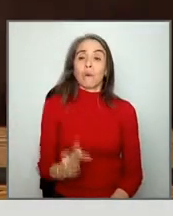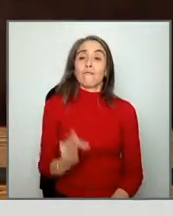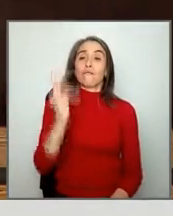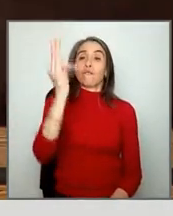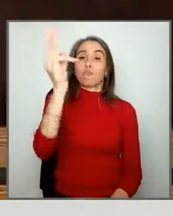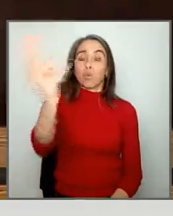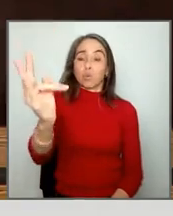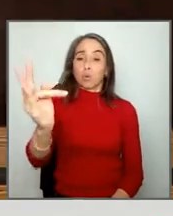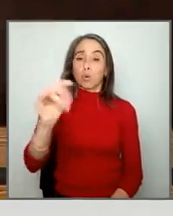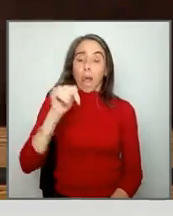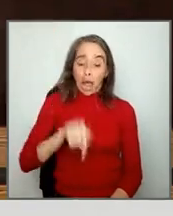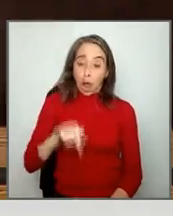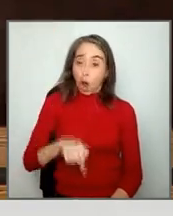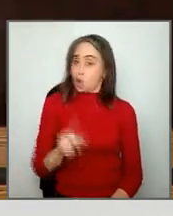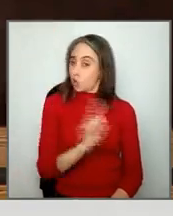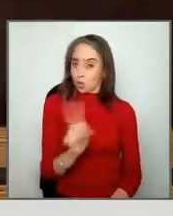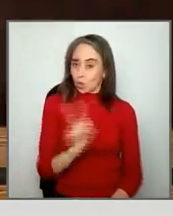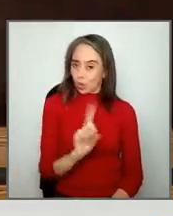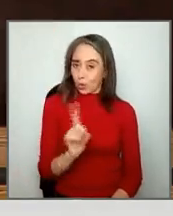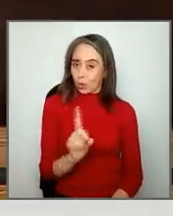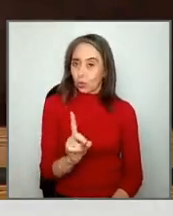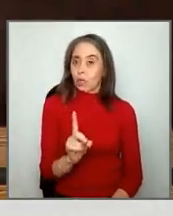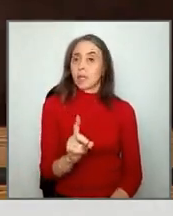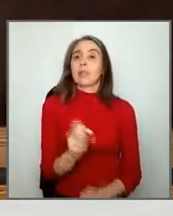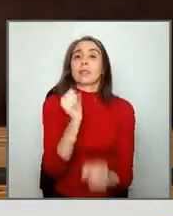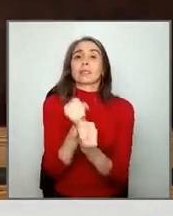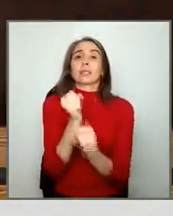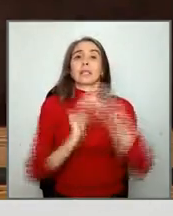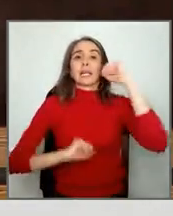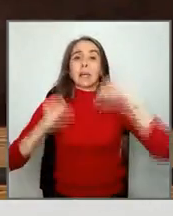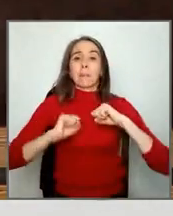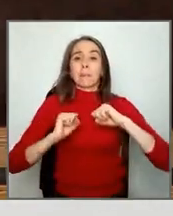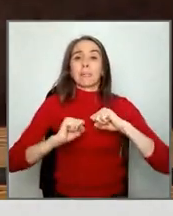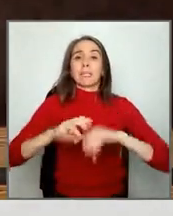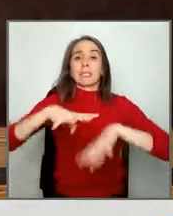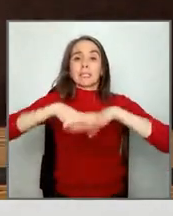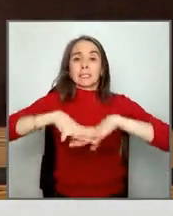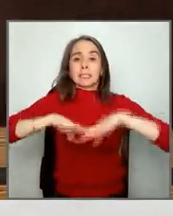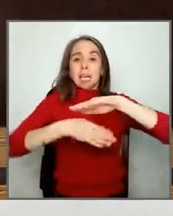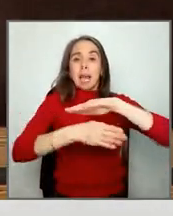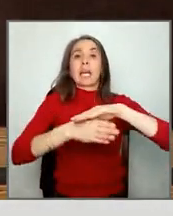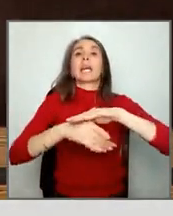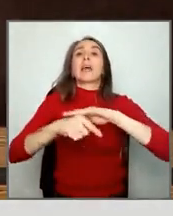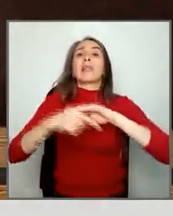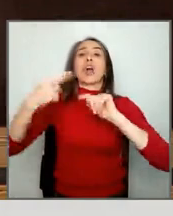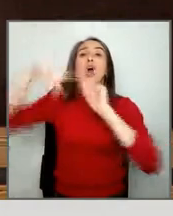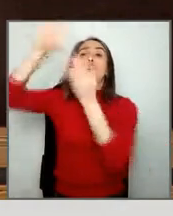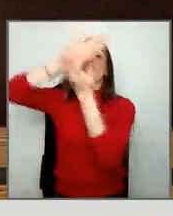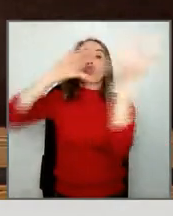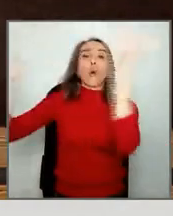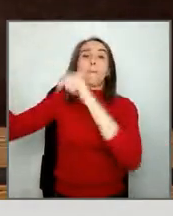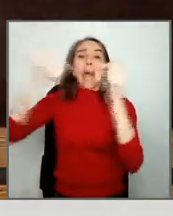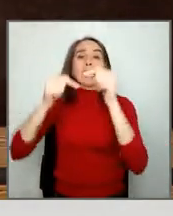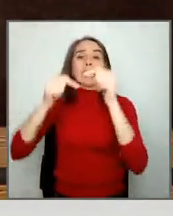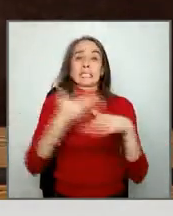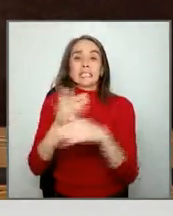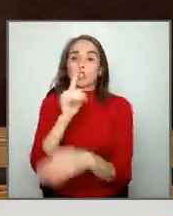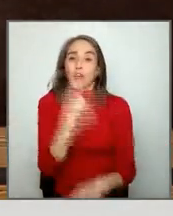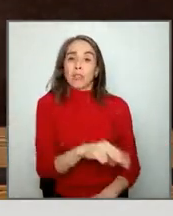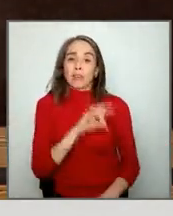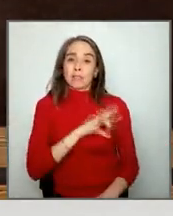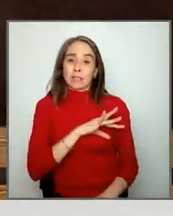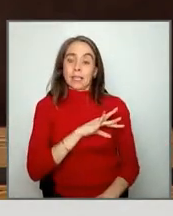hoy las actividades de acuicultura de especies exóticas en todas las categorías en las seis categorías del